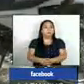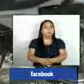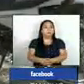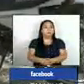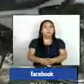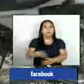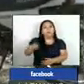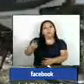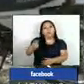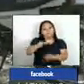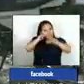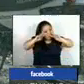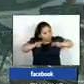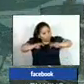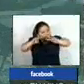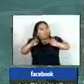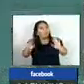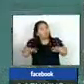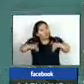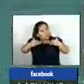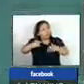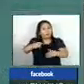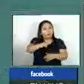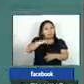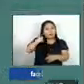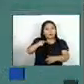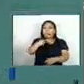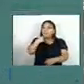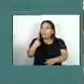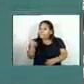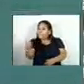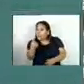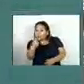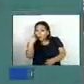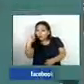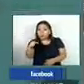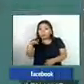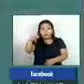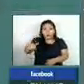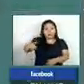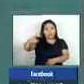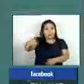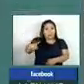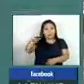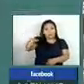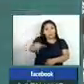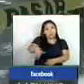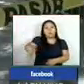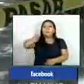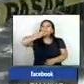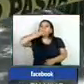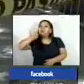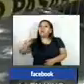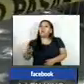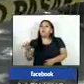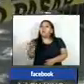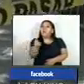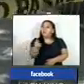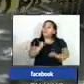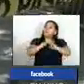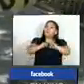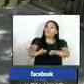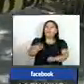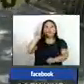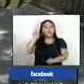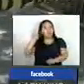Las autoridades investigan el móvil del crimen y de quienes cometieron el hecho. En lo que va de este año en Morazán se han registrado dos